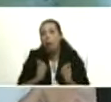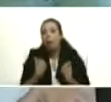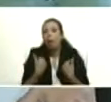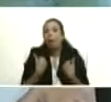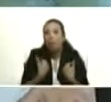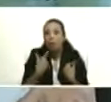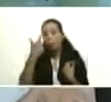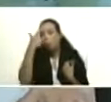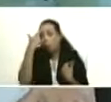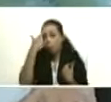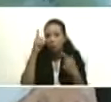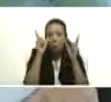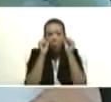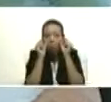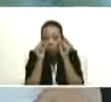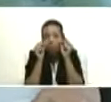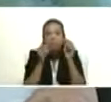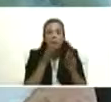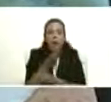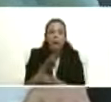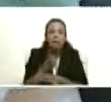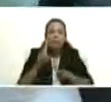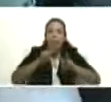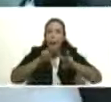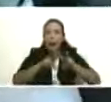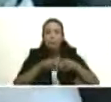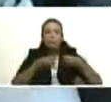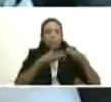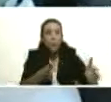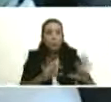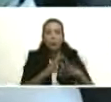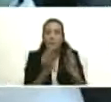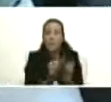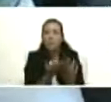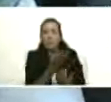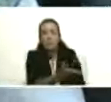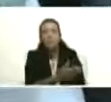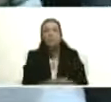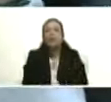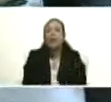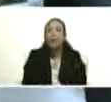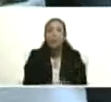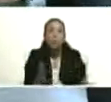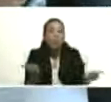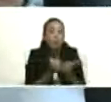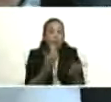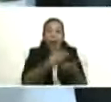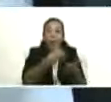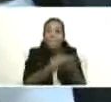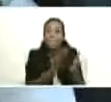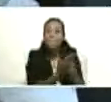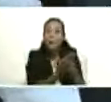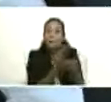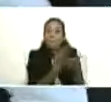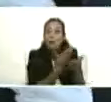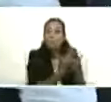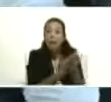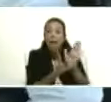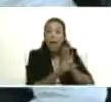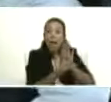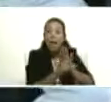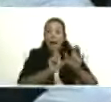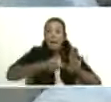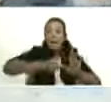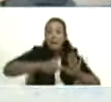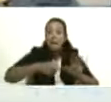la resaca, pero aquí estoy entregándole la casa a nuestro hermano Elvis con su título de propiedad y todo, su llave,